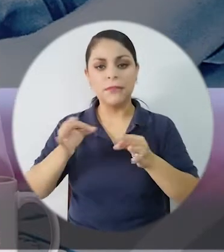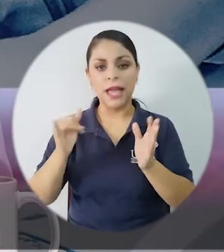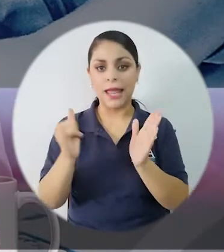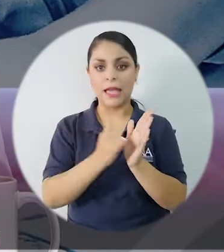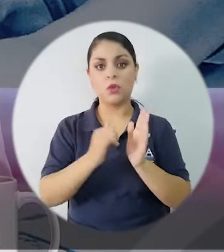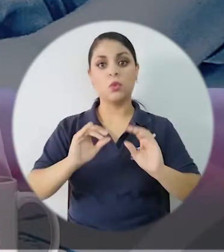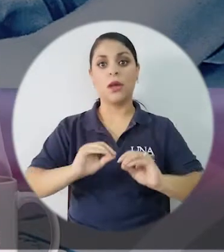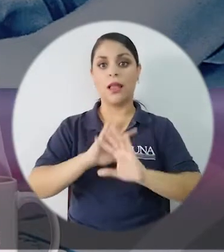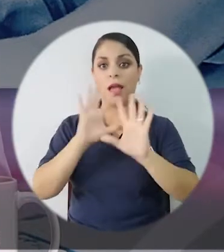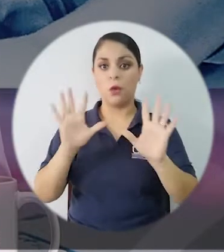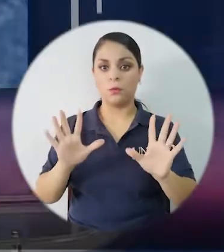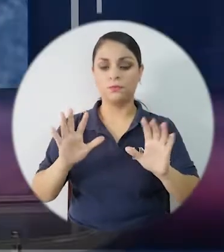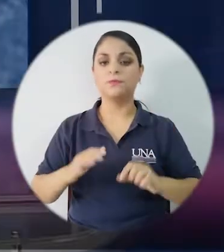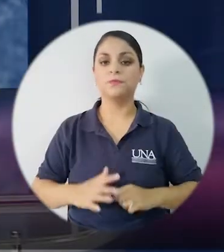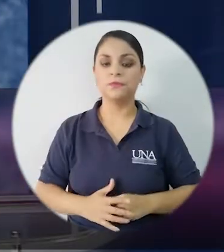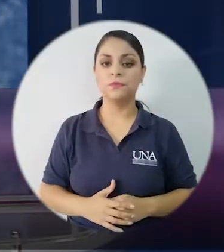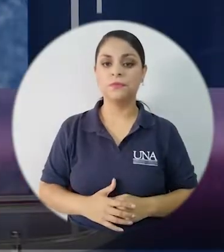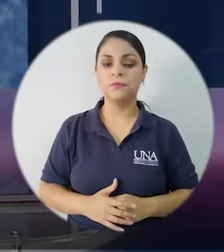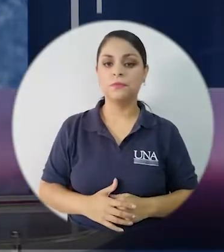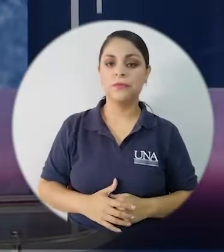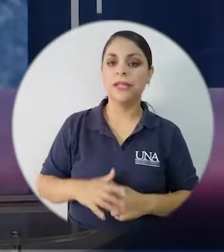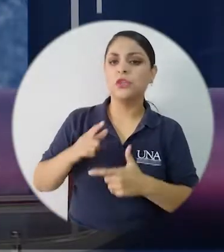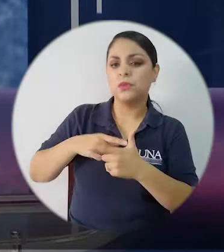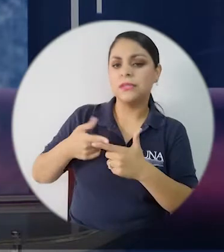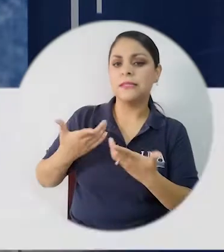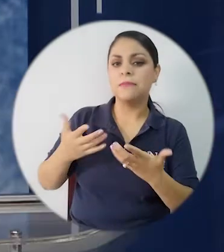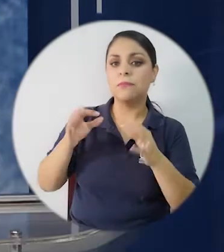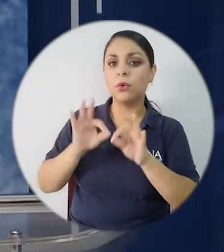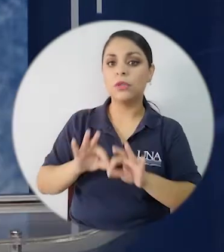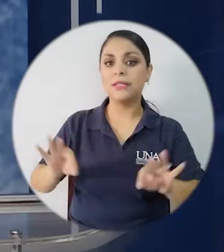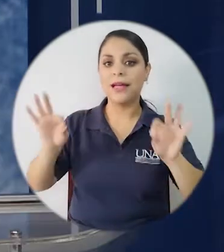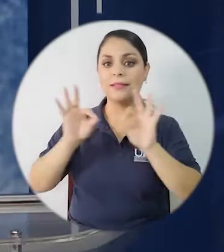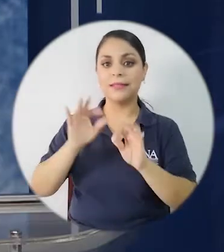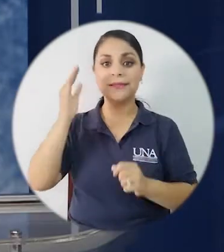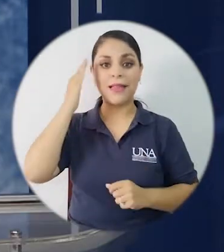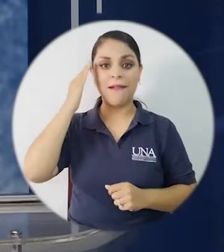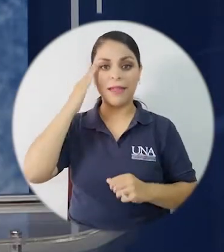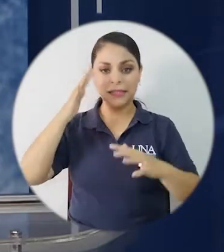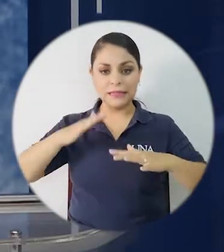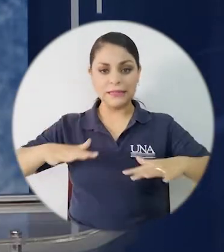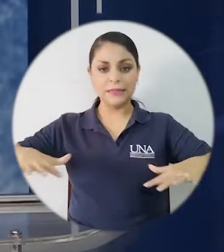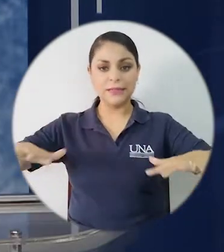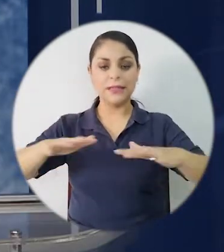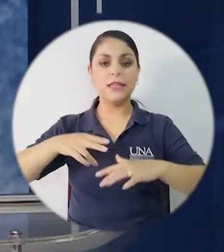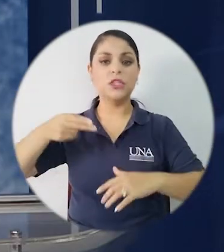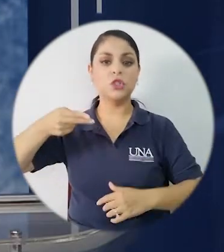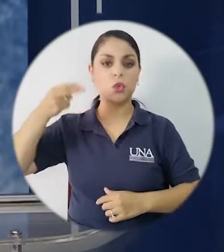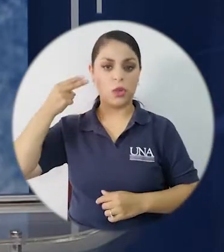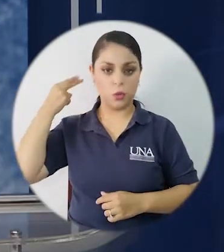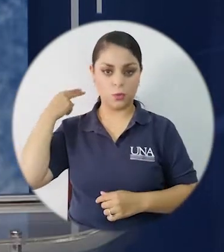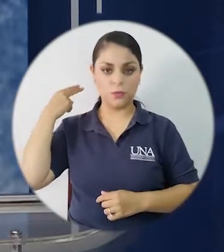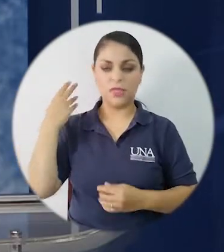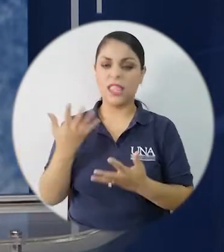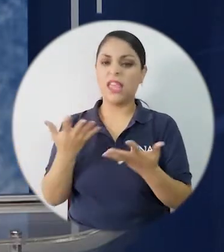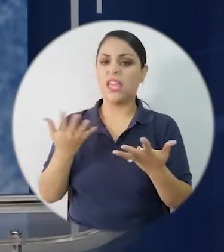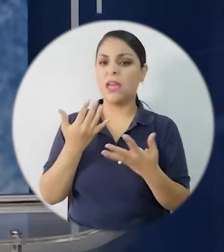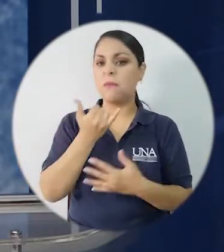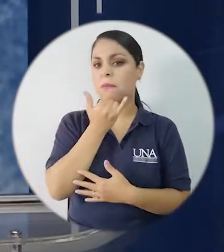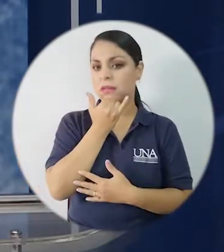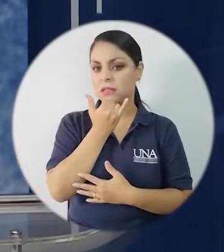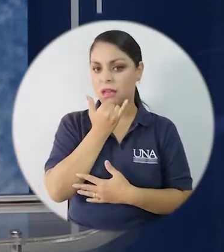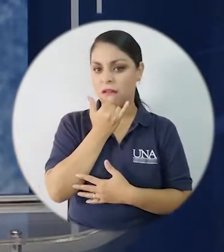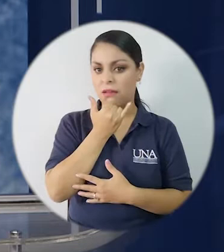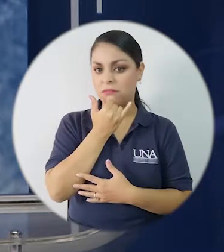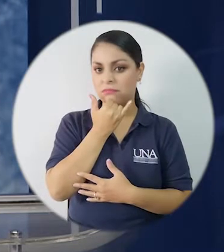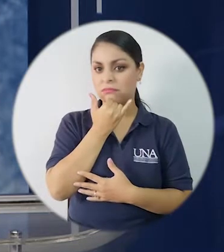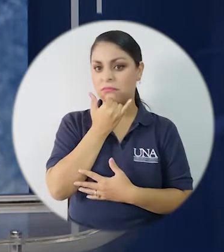eso claro, ¿verdad? Sí, importante entonces detenernos en ese contexto histórico. ¿Qué pasaba